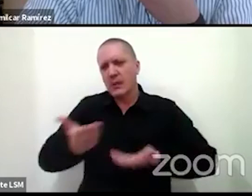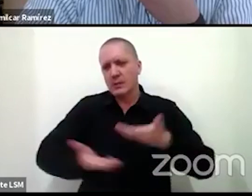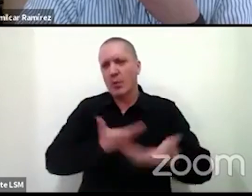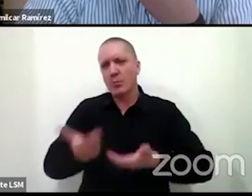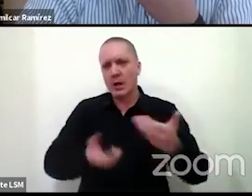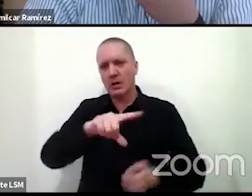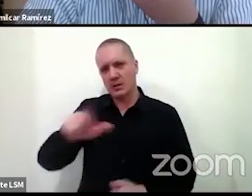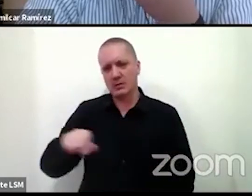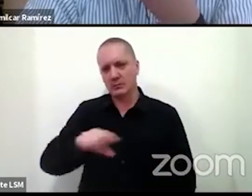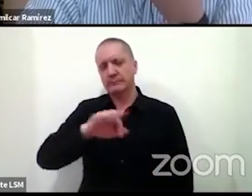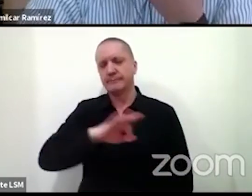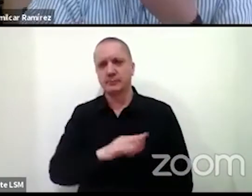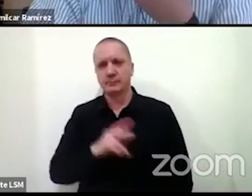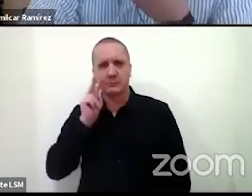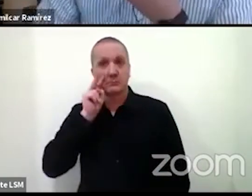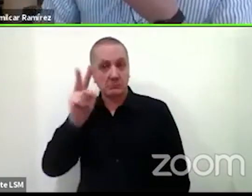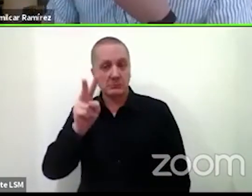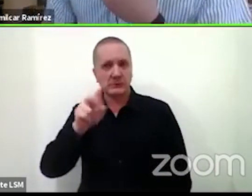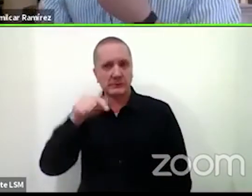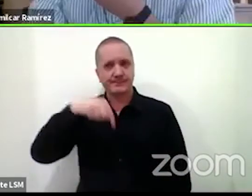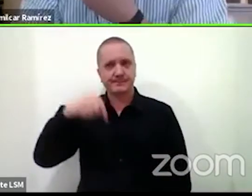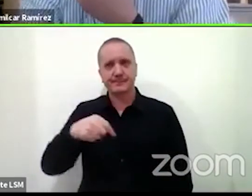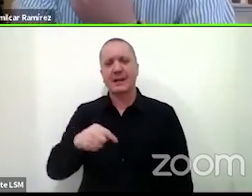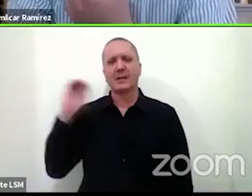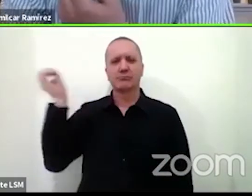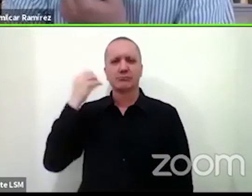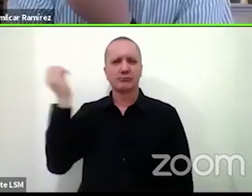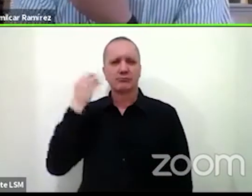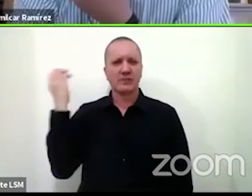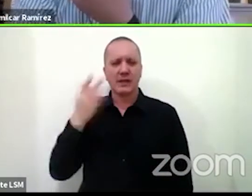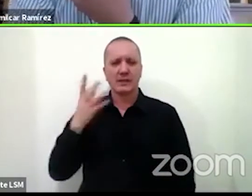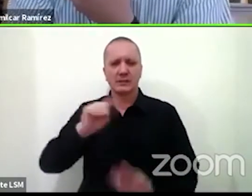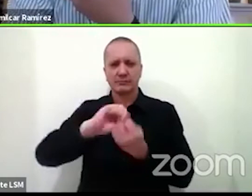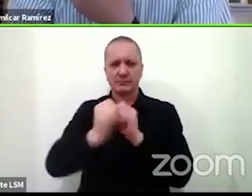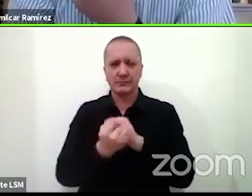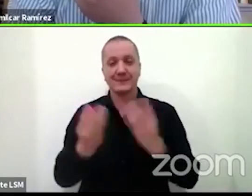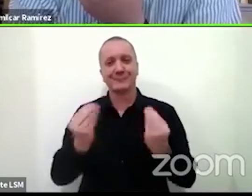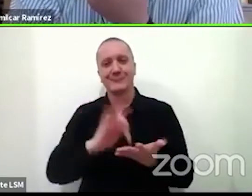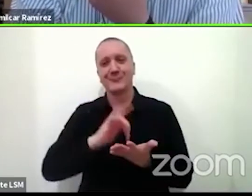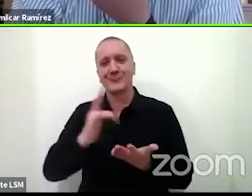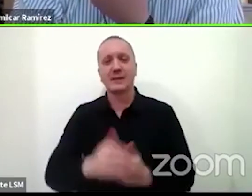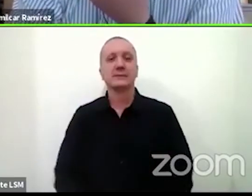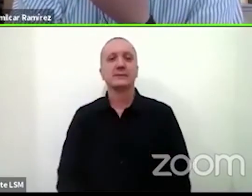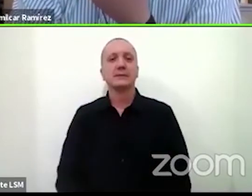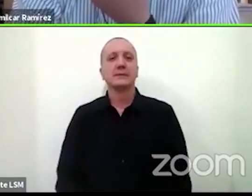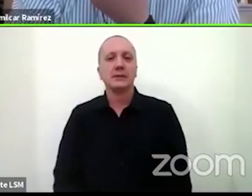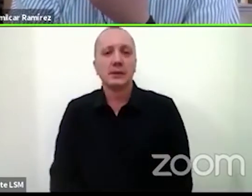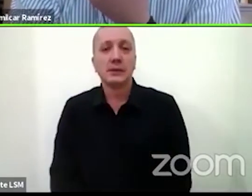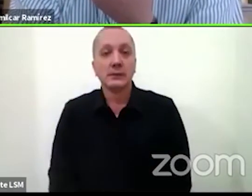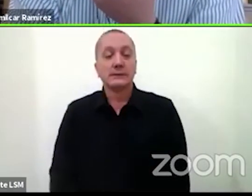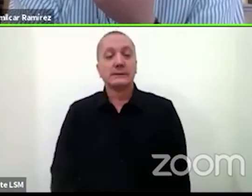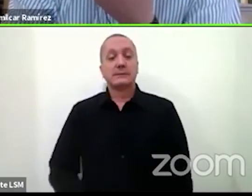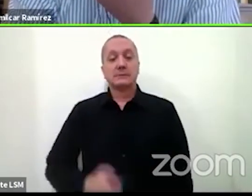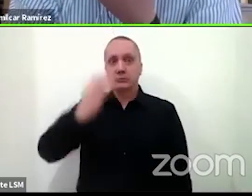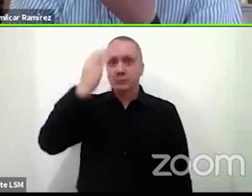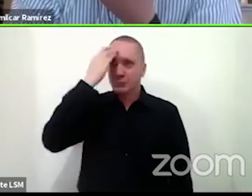de las jornadas trans. Muchísimas gracias. No estamos teniendo alguna... Igualmente, bueno, reconociendo muchas